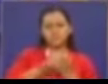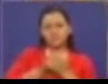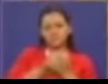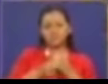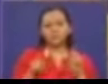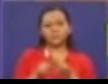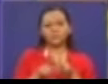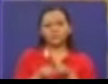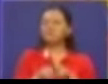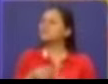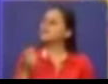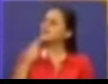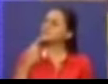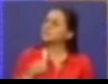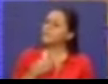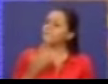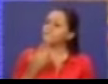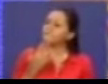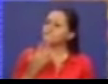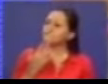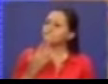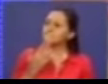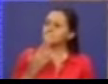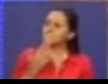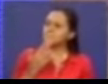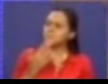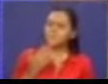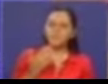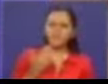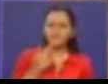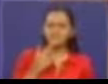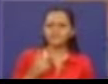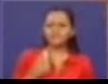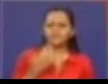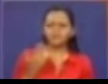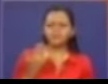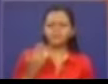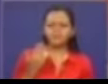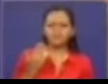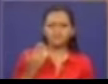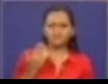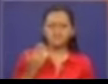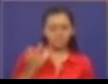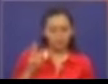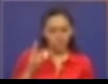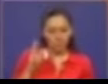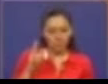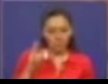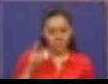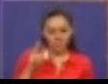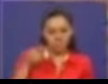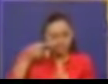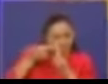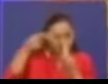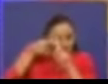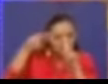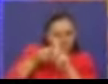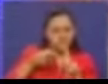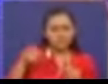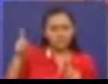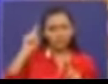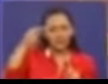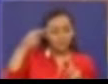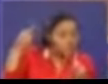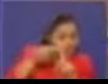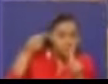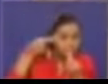somos, ¿cómo es que nos dijeron? Es un gobierno, ¿cómo es que se dice? Obsesionado, paranoico, nos dijeron, ¿no?